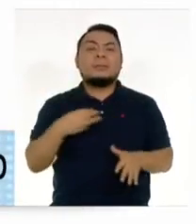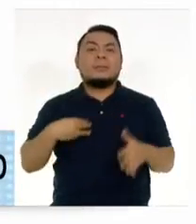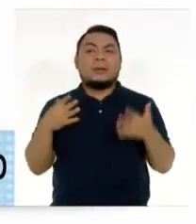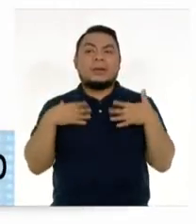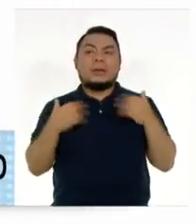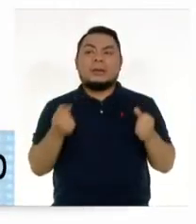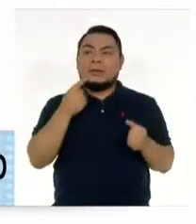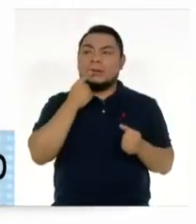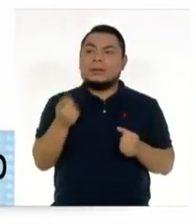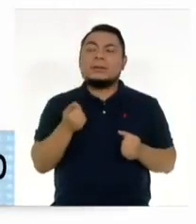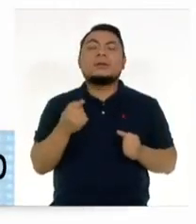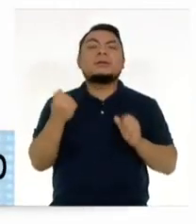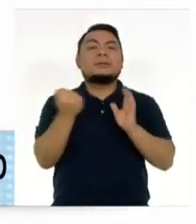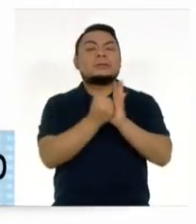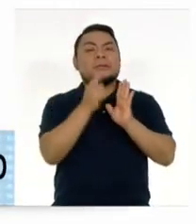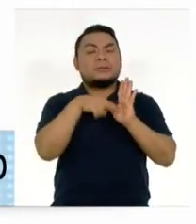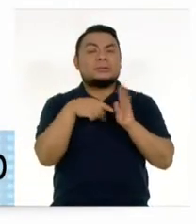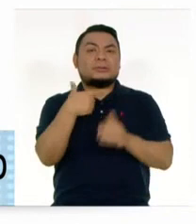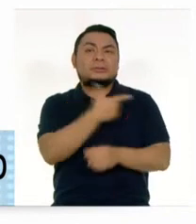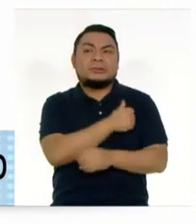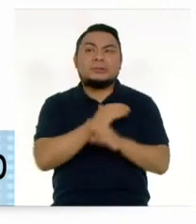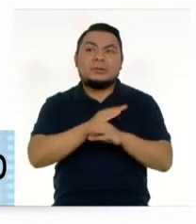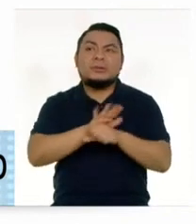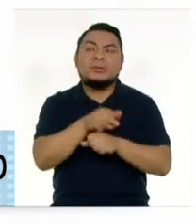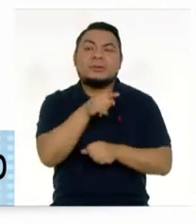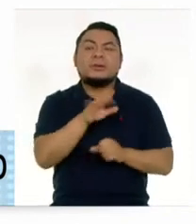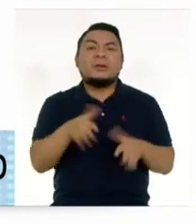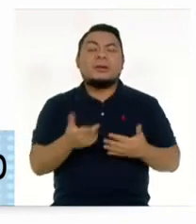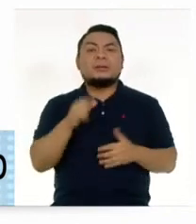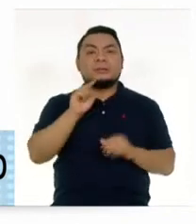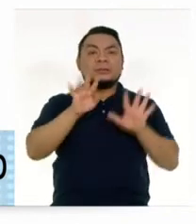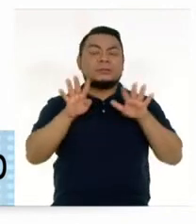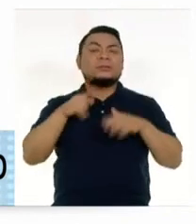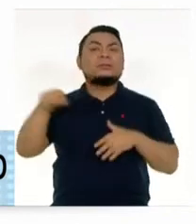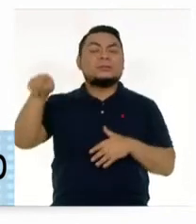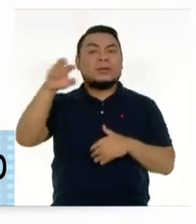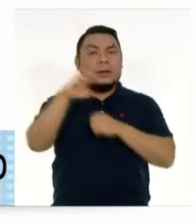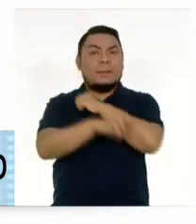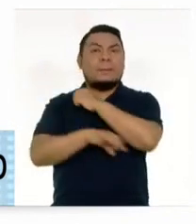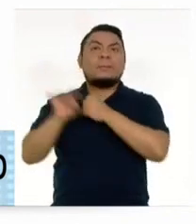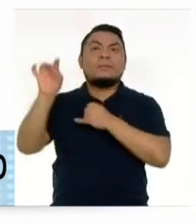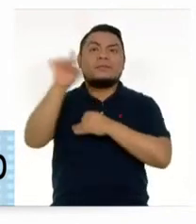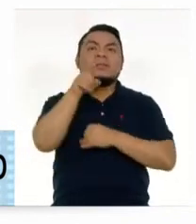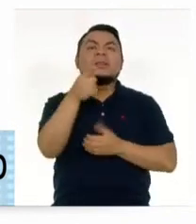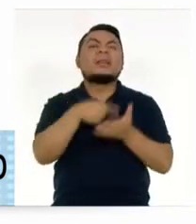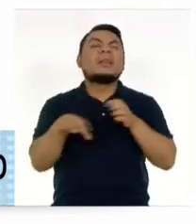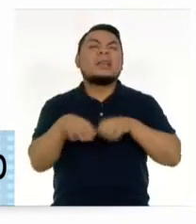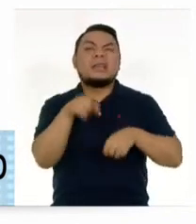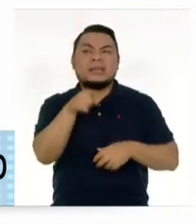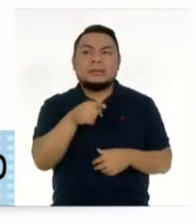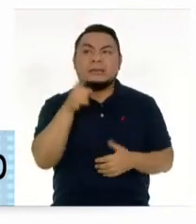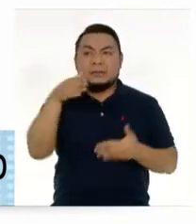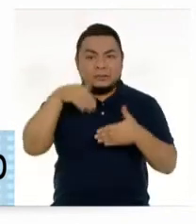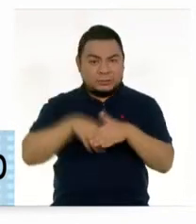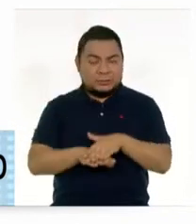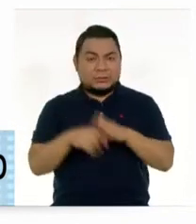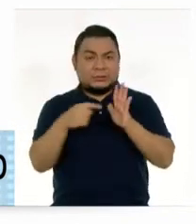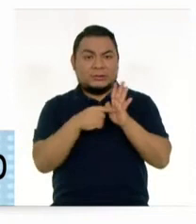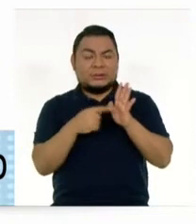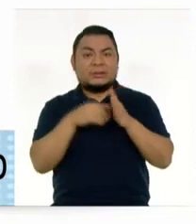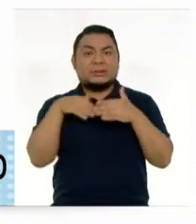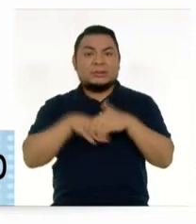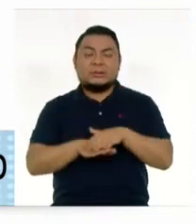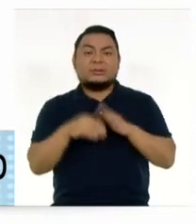Ministerio de Salud. El registro de vacunas contra la COVID son 19 aplicadas en el extranjero y lo que usted tiene que hacer es entrar, ¿no?